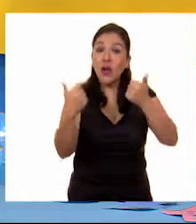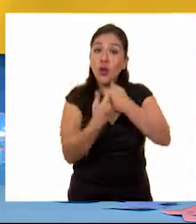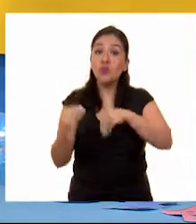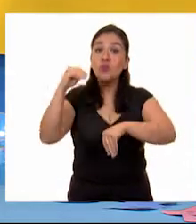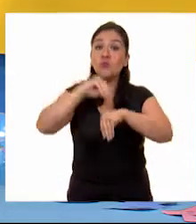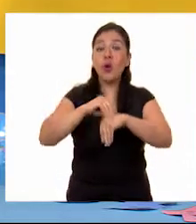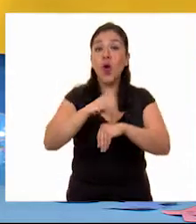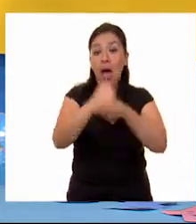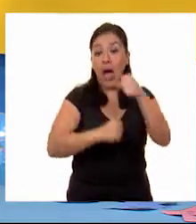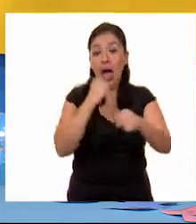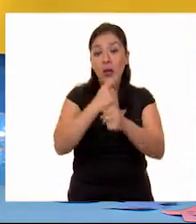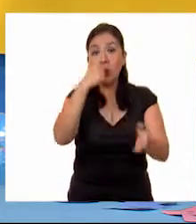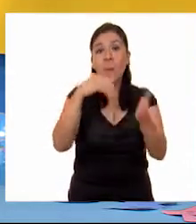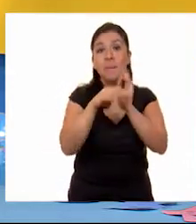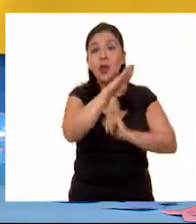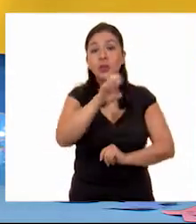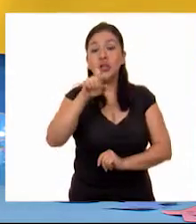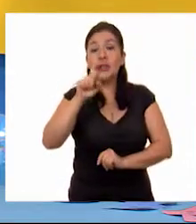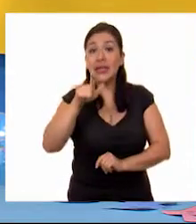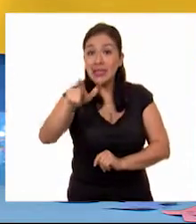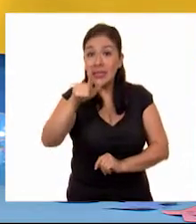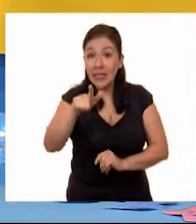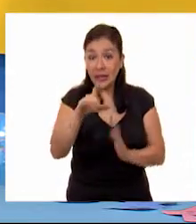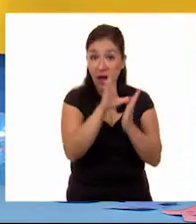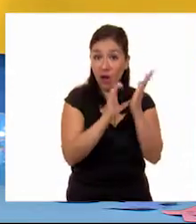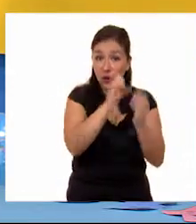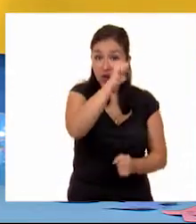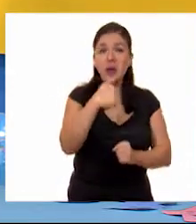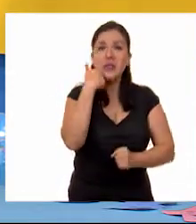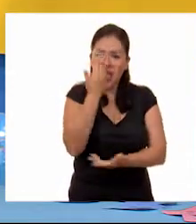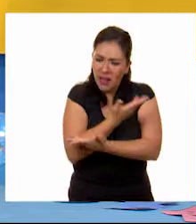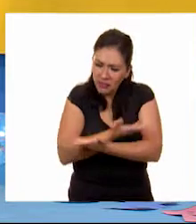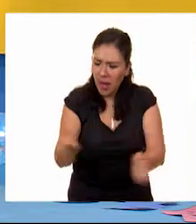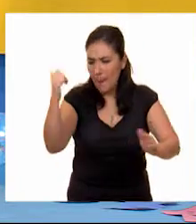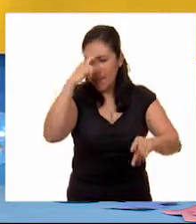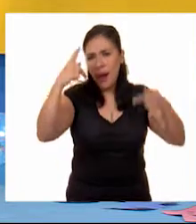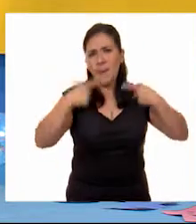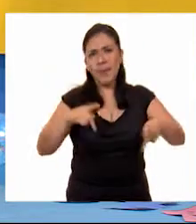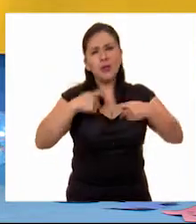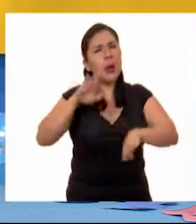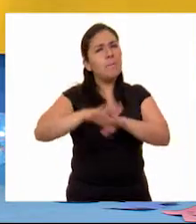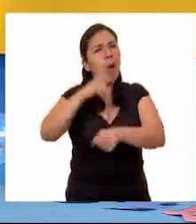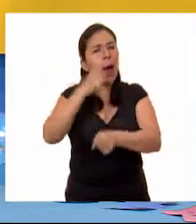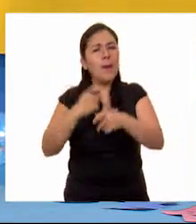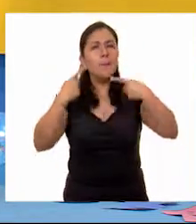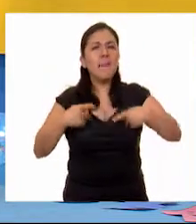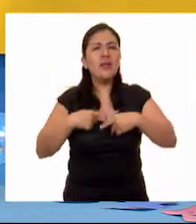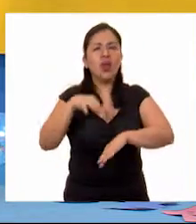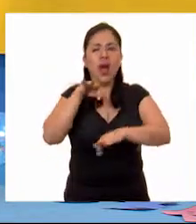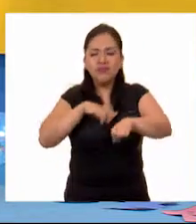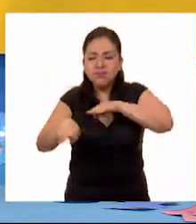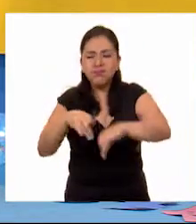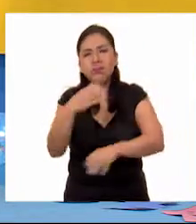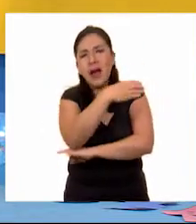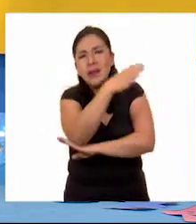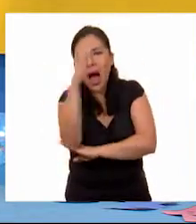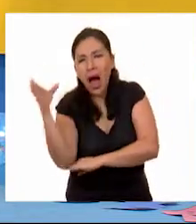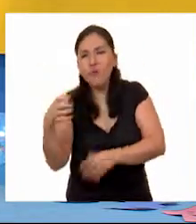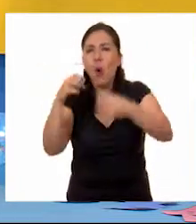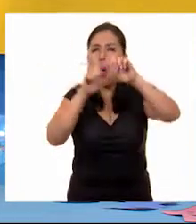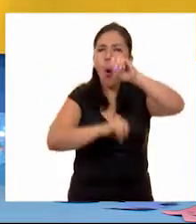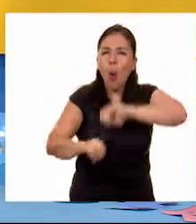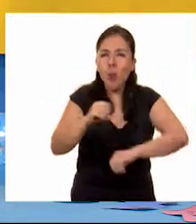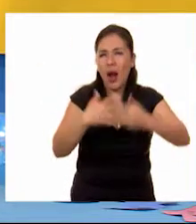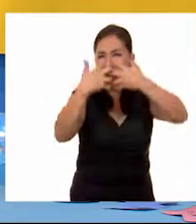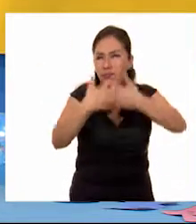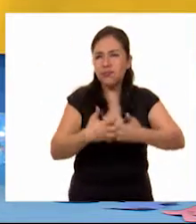de 1917, se buscó garantizar a la población, principalmente a los obreros y los campesinos, mejoras en sus condiciones de vida